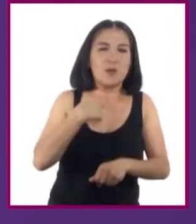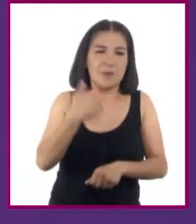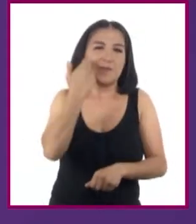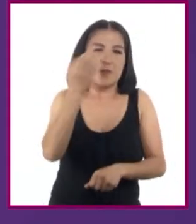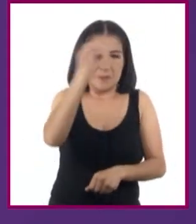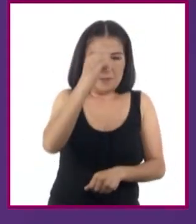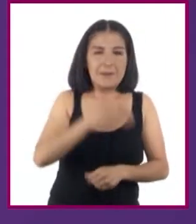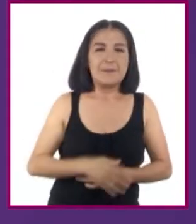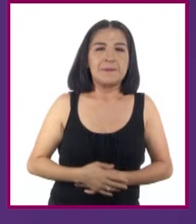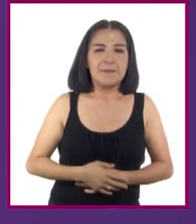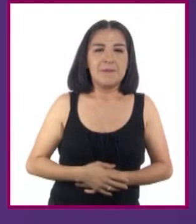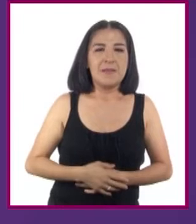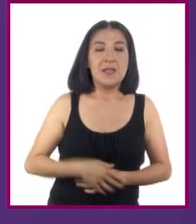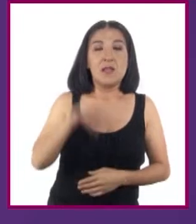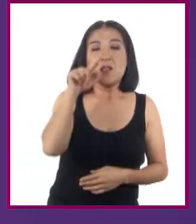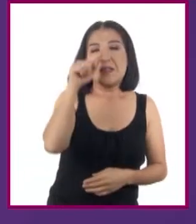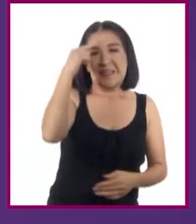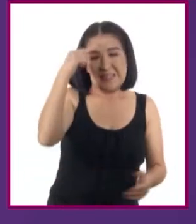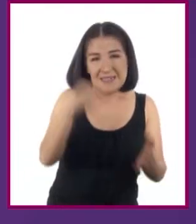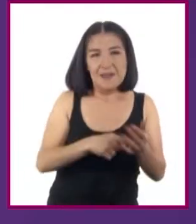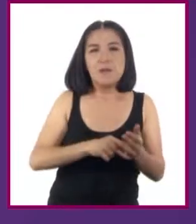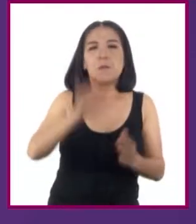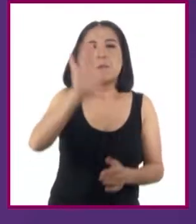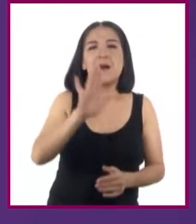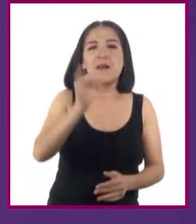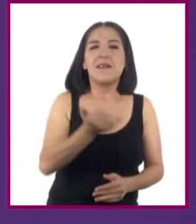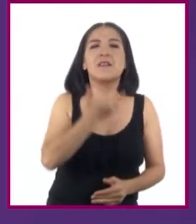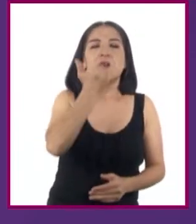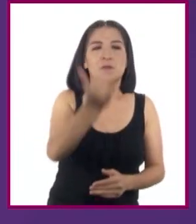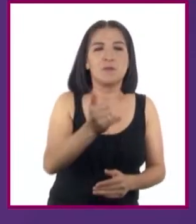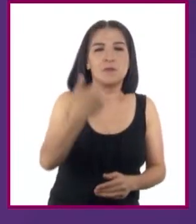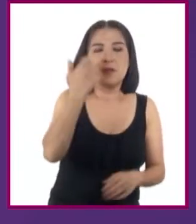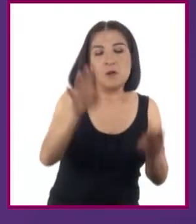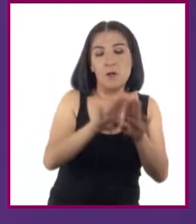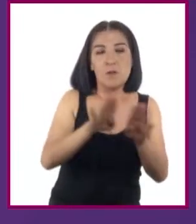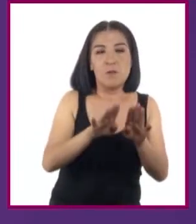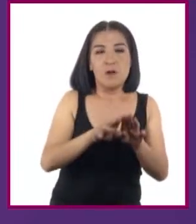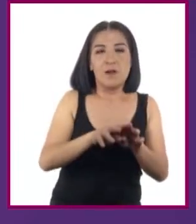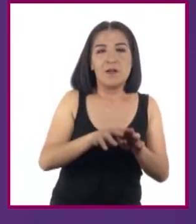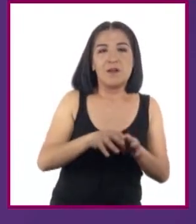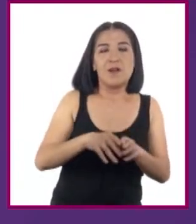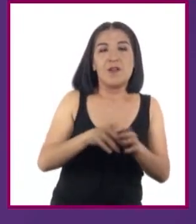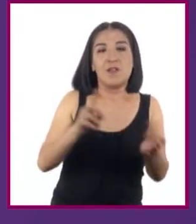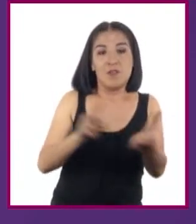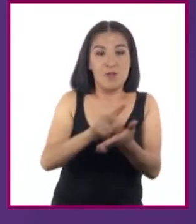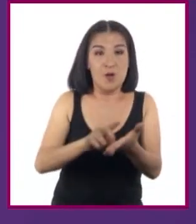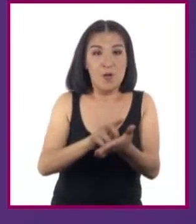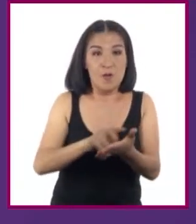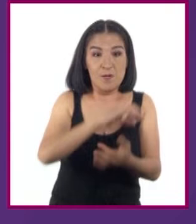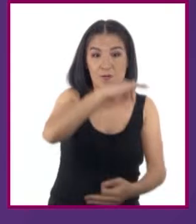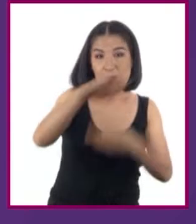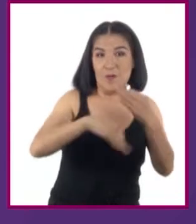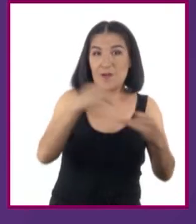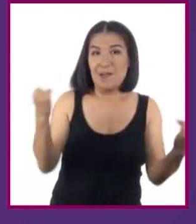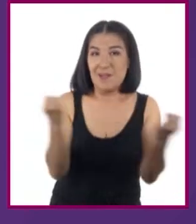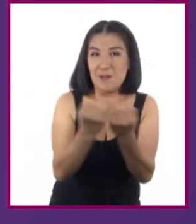creo que es un error separar las drogas o confundir como si todas las drogas fueran